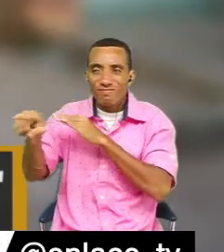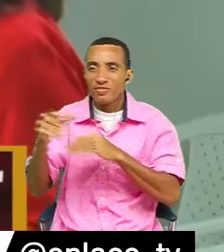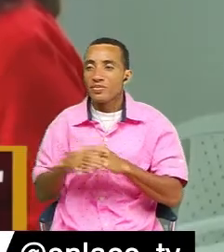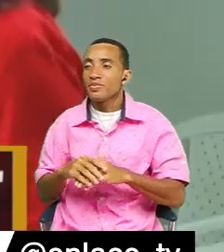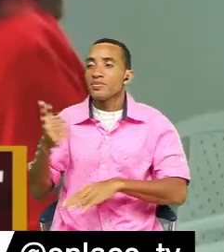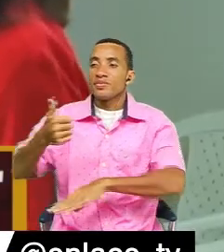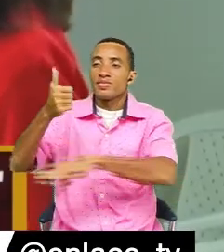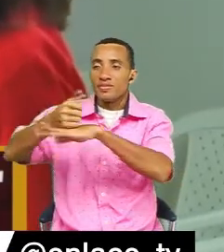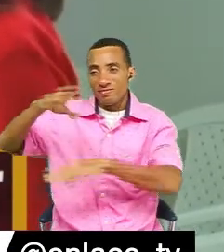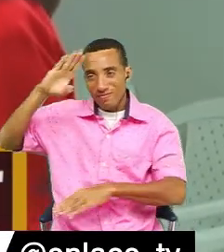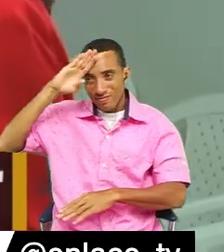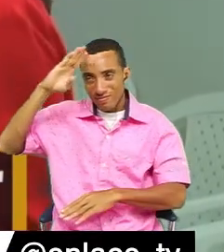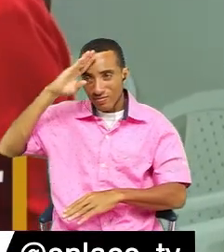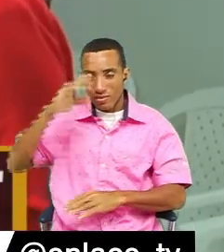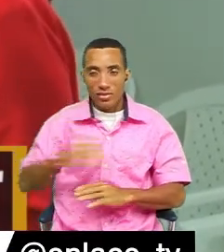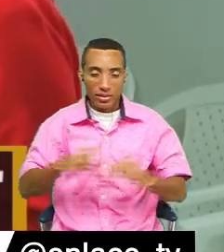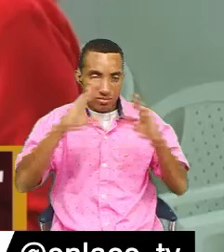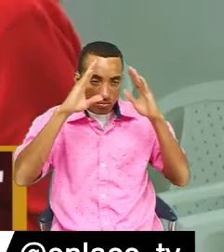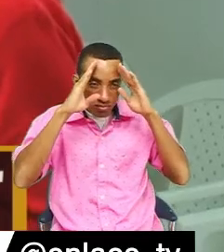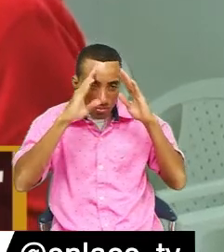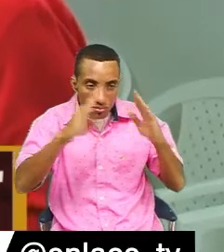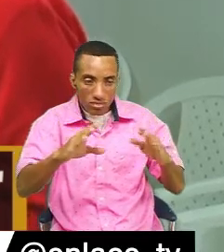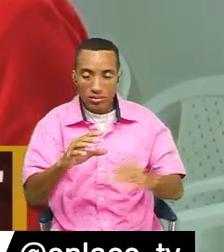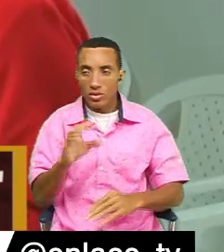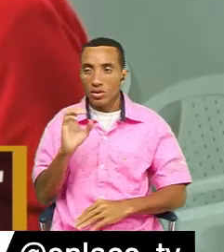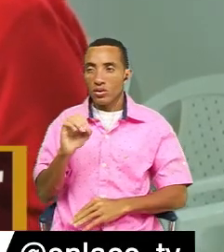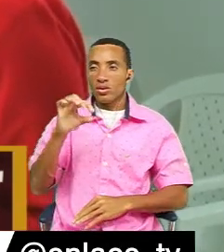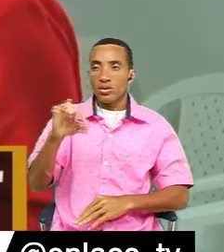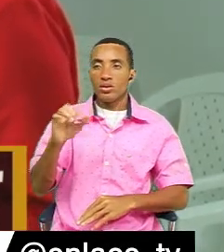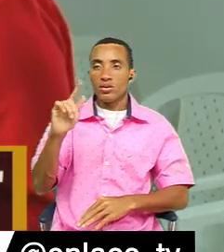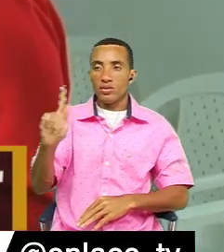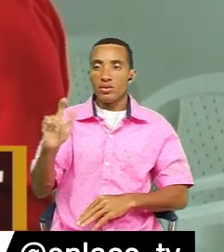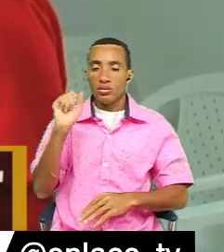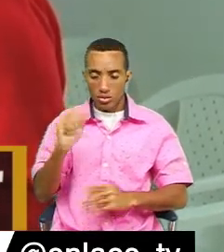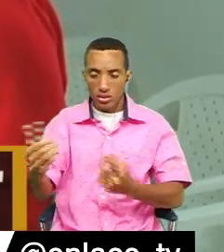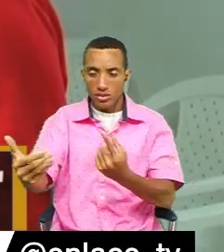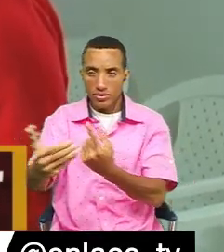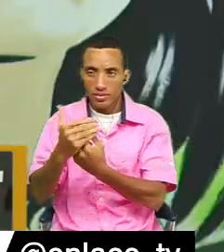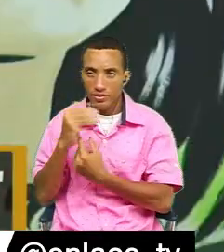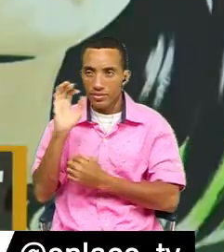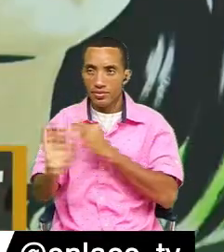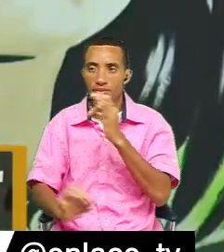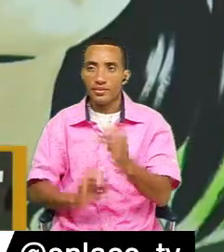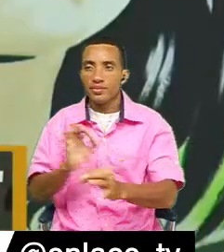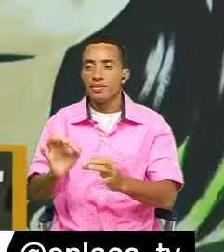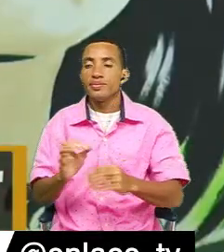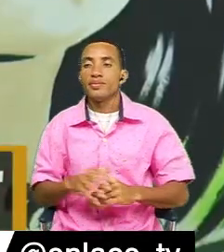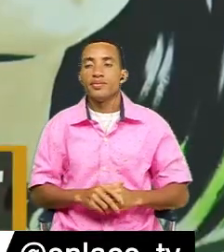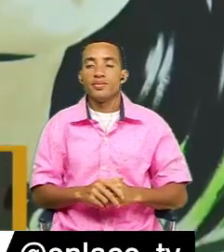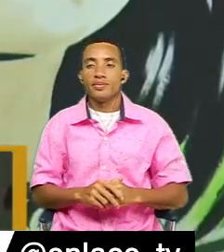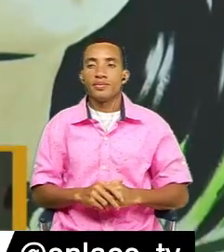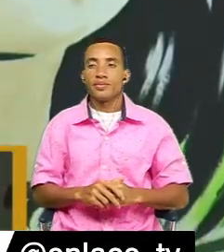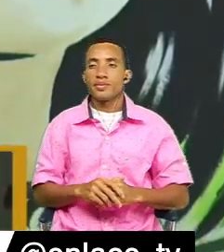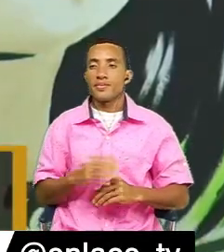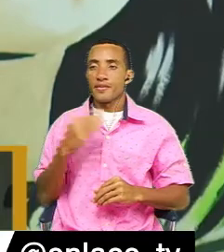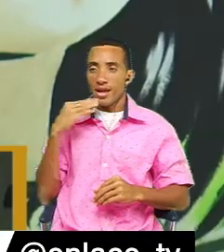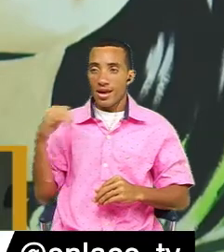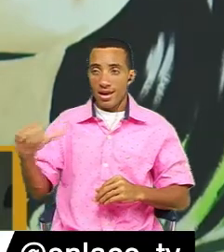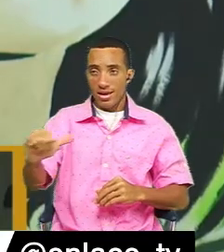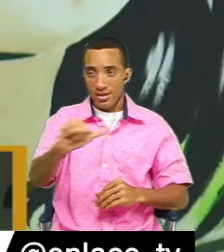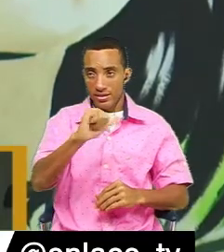bien brindaron una ruta de atención adecuada, la OFP espera que se le garantice su seguridad e integridad. Y unas mujeres de la comunidad